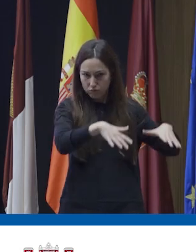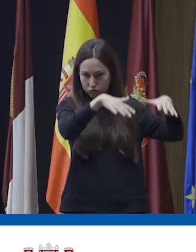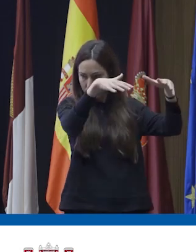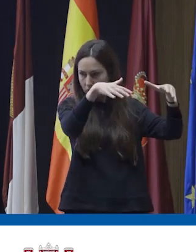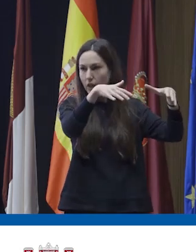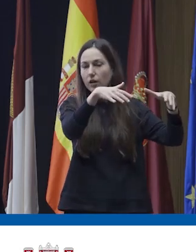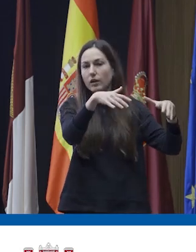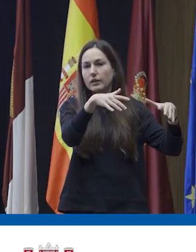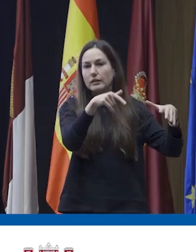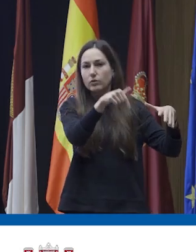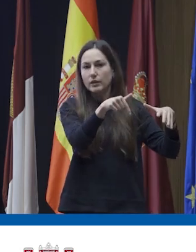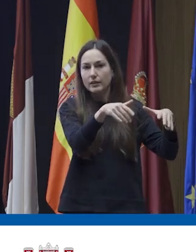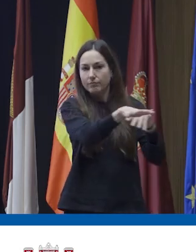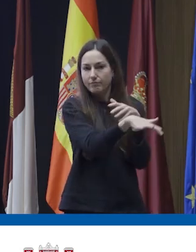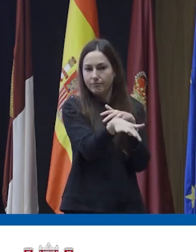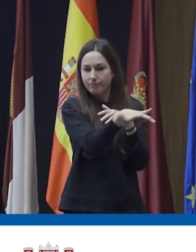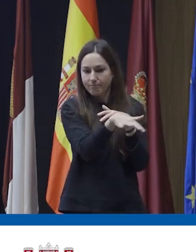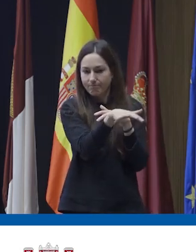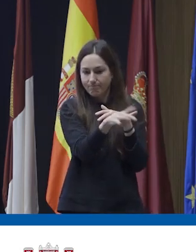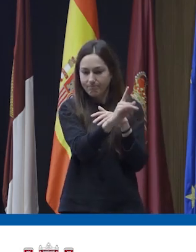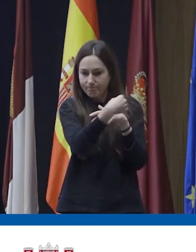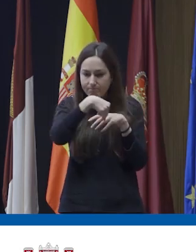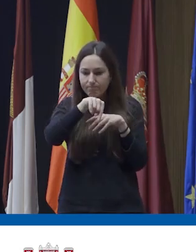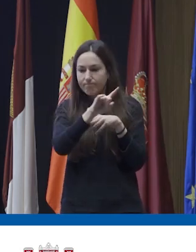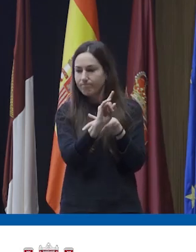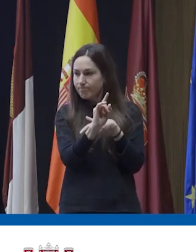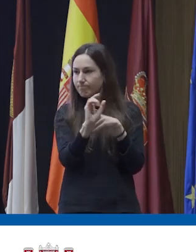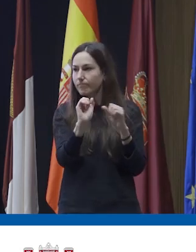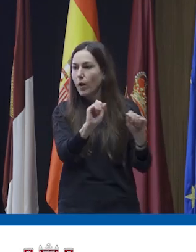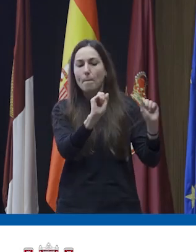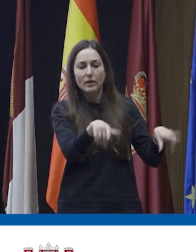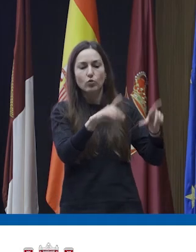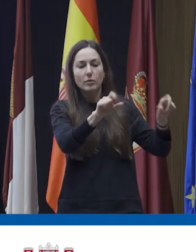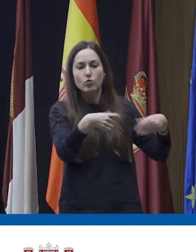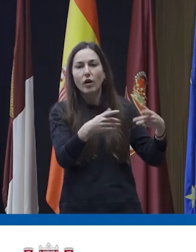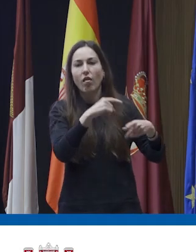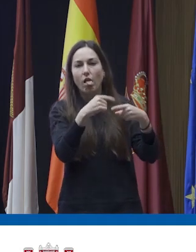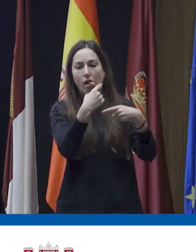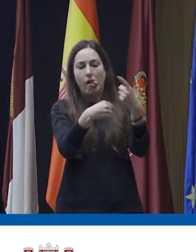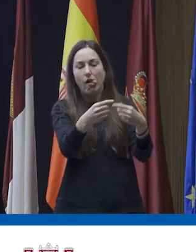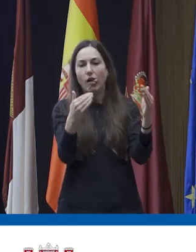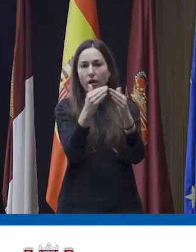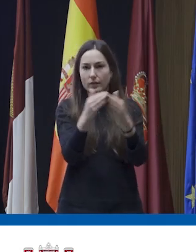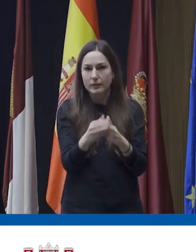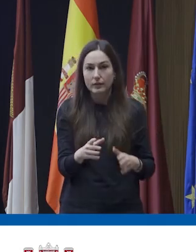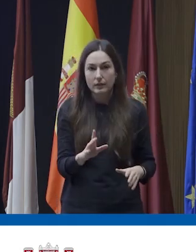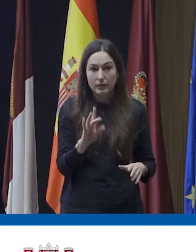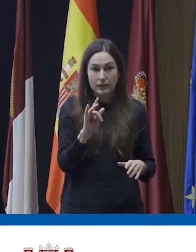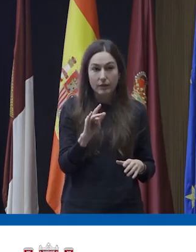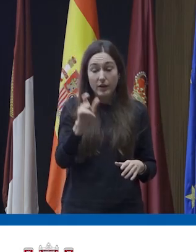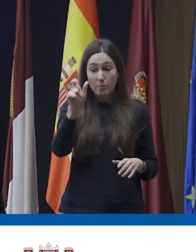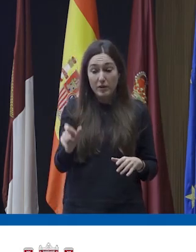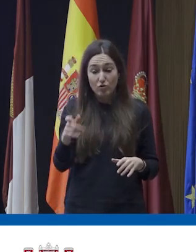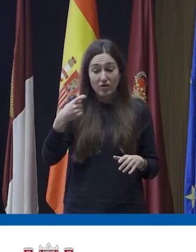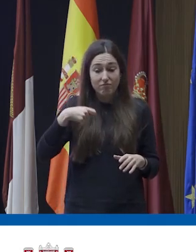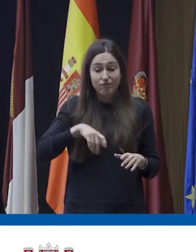decirlo, cuando nosotros generamos basura todos los días en nuestras casas, pues si no viene el basurero, se queda acumulada la